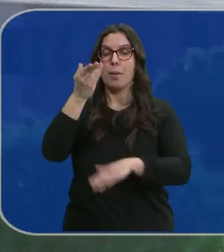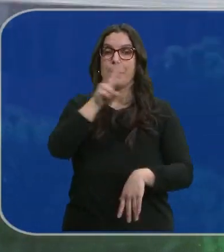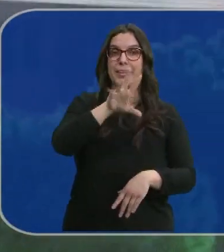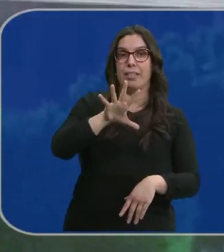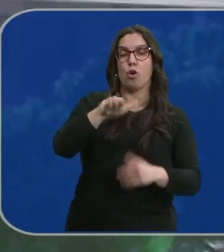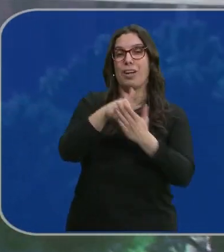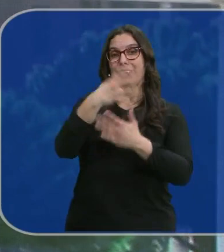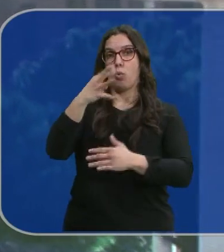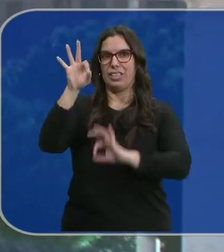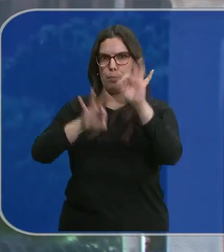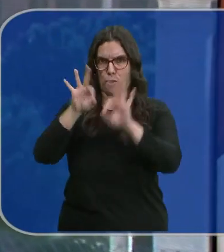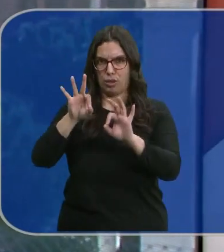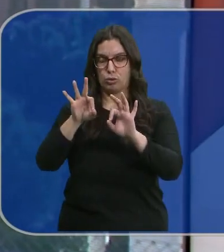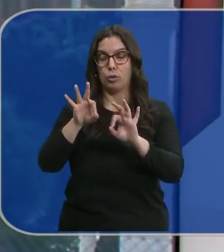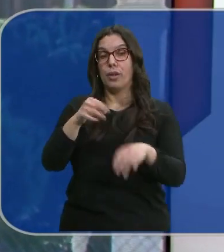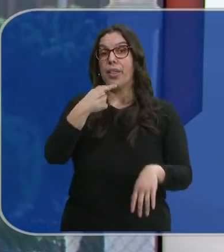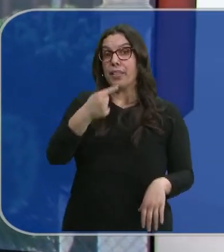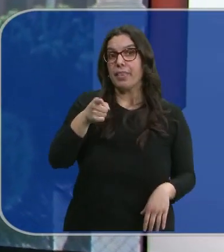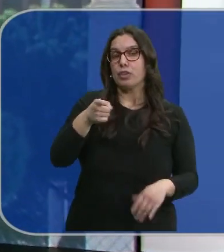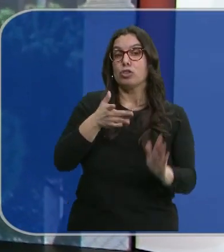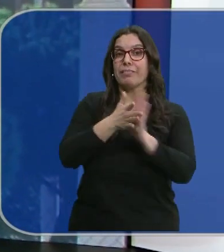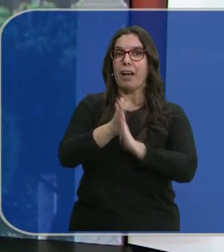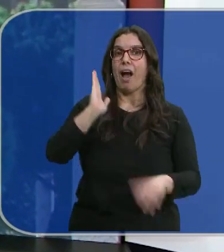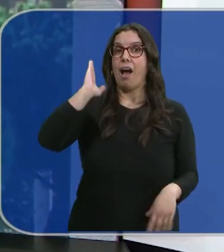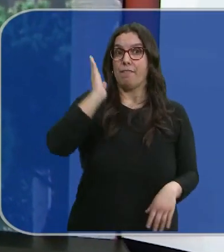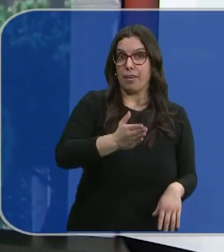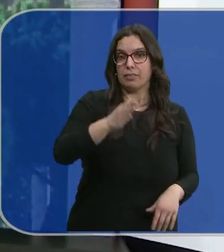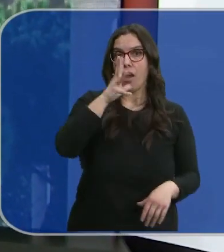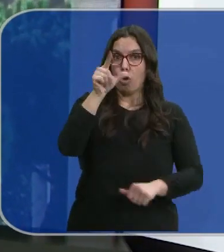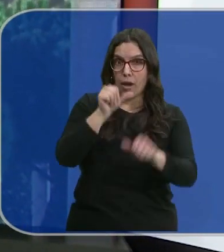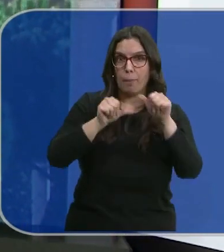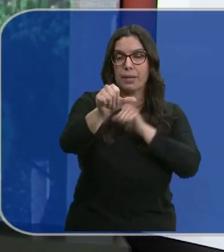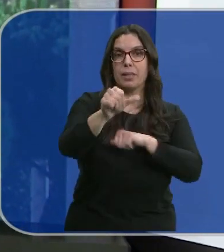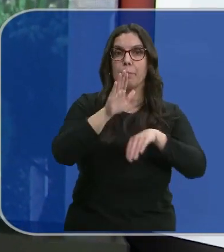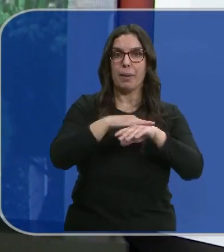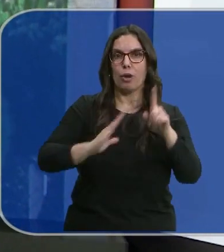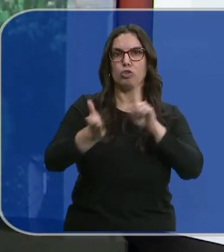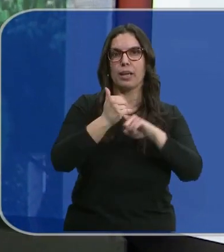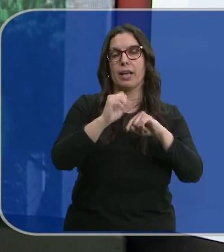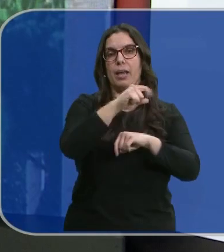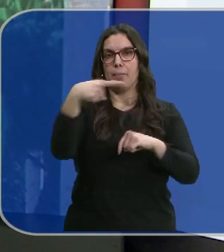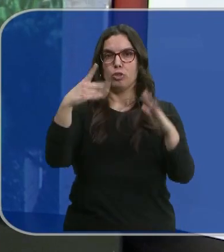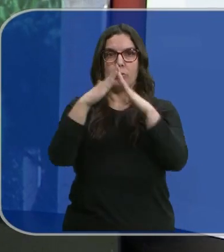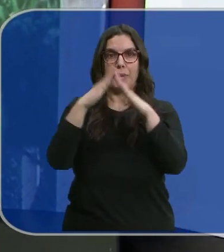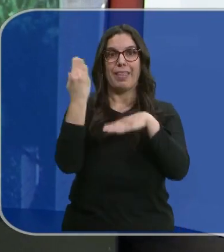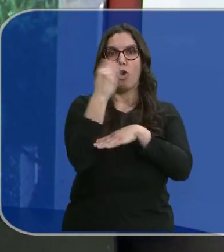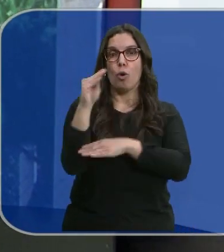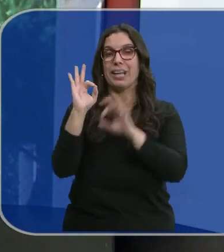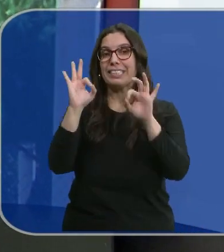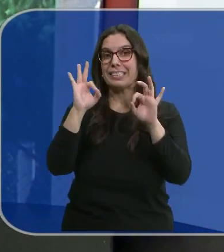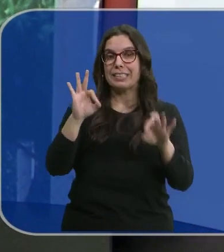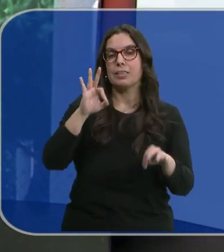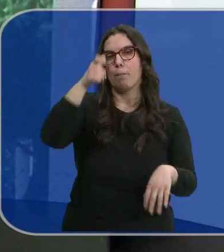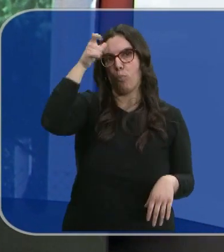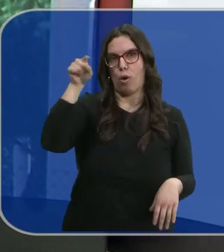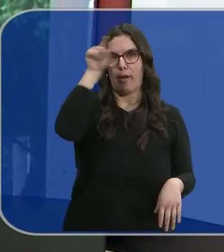un 25 y un 45%. Y eso, dicen, va a perjudicar a partir de ahora el acceso a una vivienda a los jóvenes, especialmente en